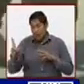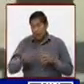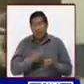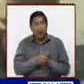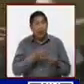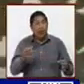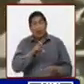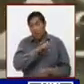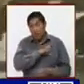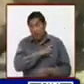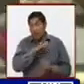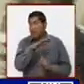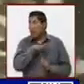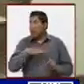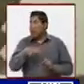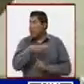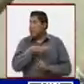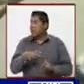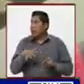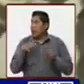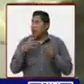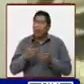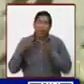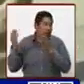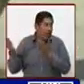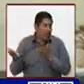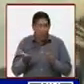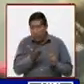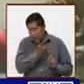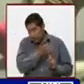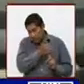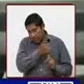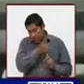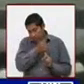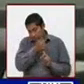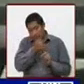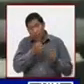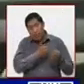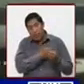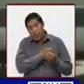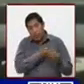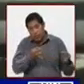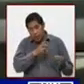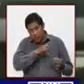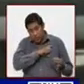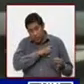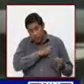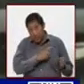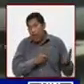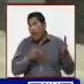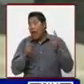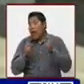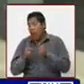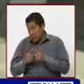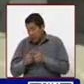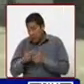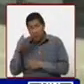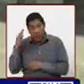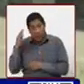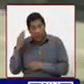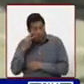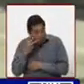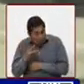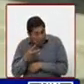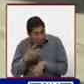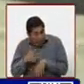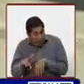FELCC en circunstancias en que era trasladado entre la celda y el baño. Aprovecha esa circunstancia al ver la